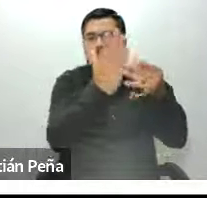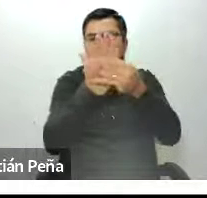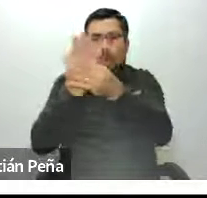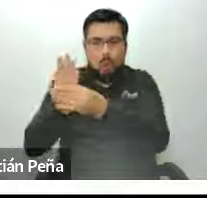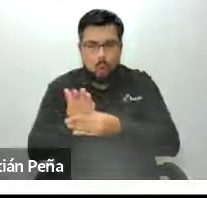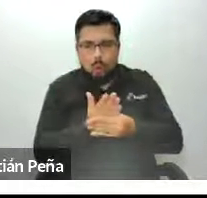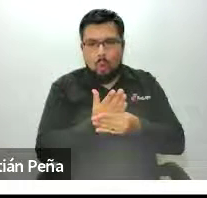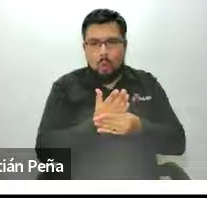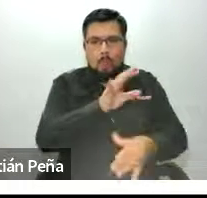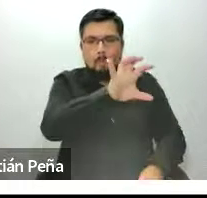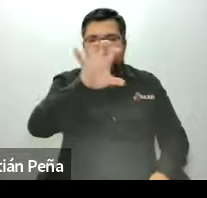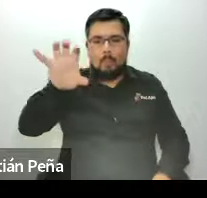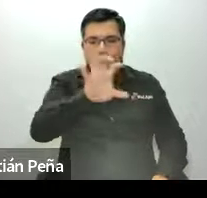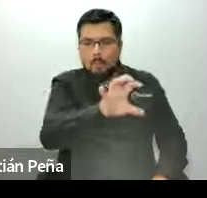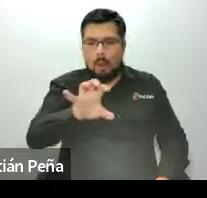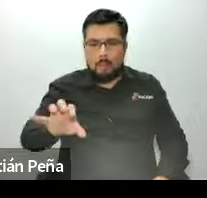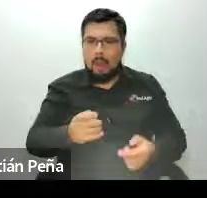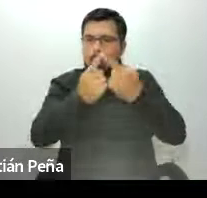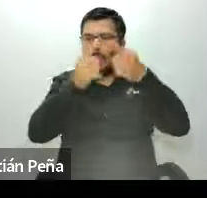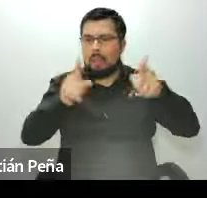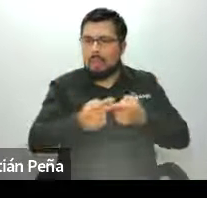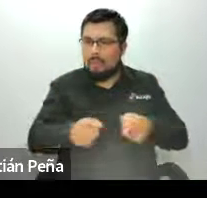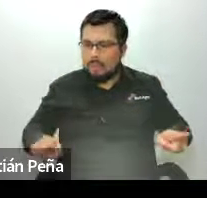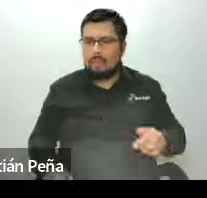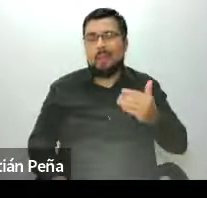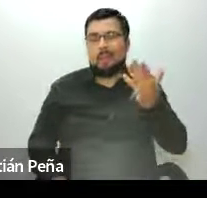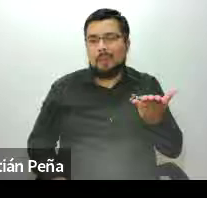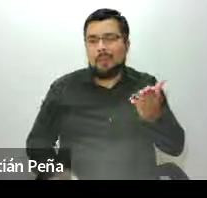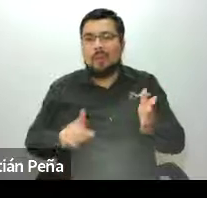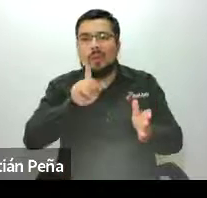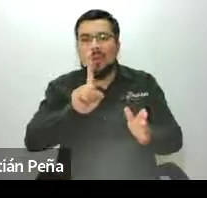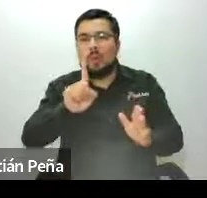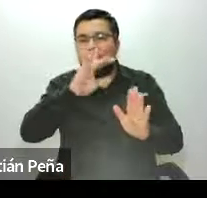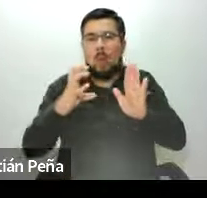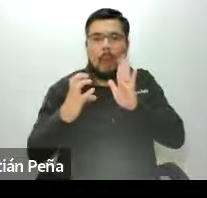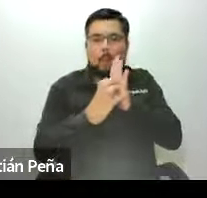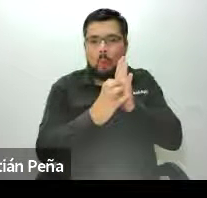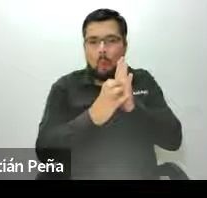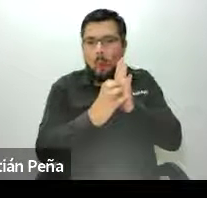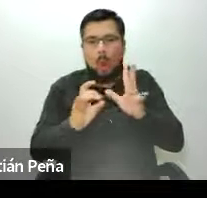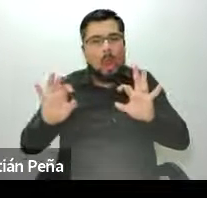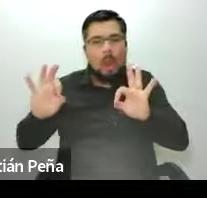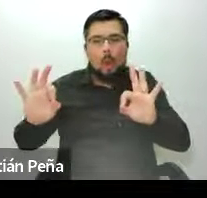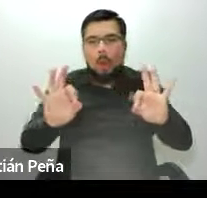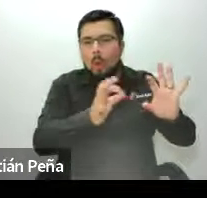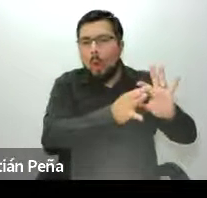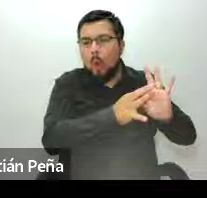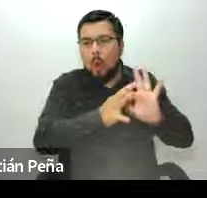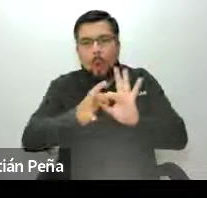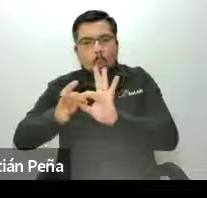primer capítulo que es común, ¿no es cierto?, a cada uno, digamos que tiene que ver más con los